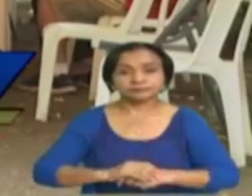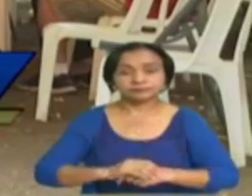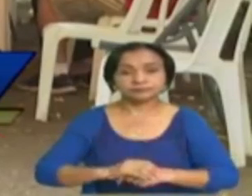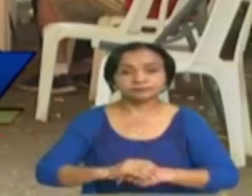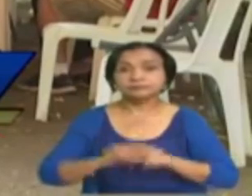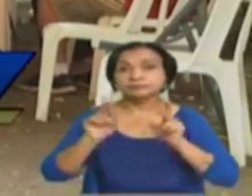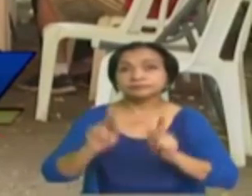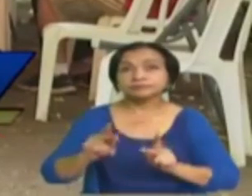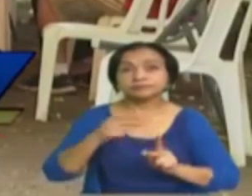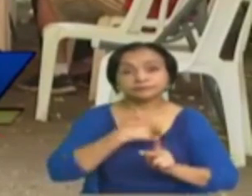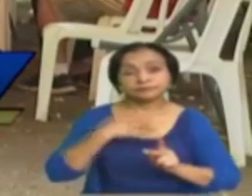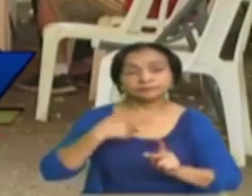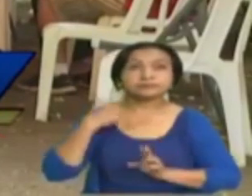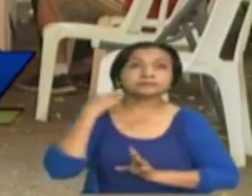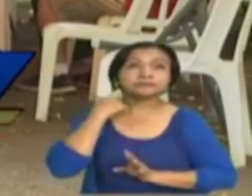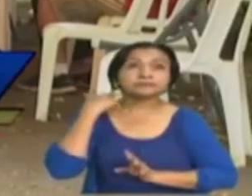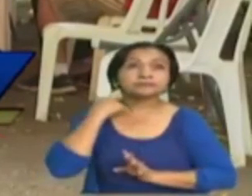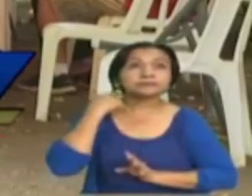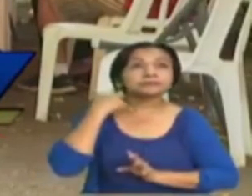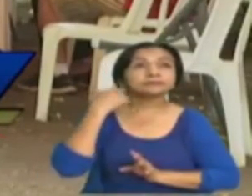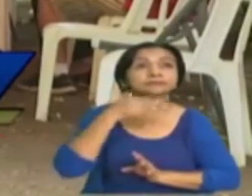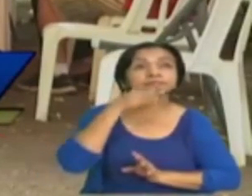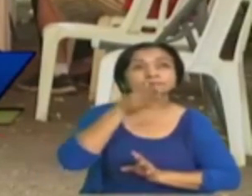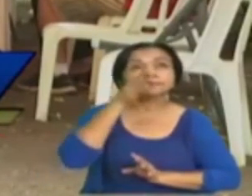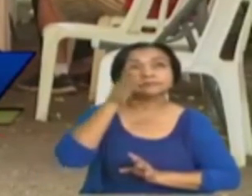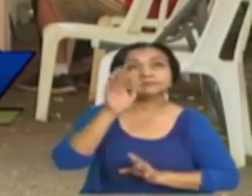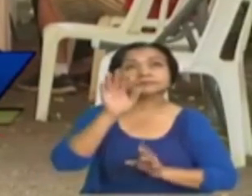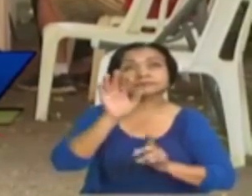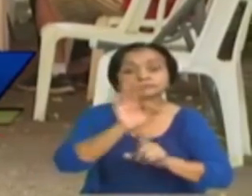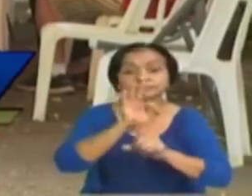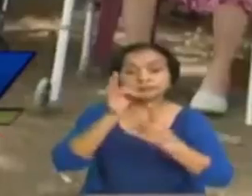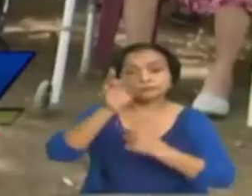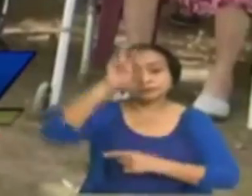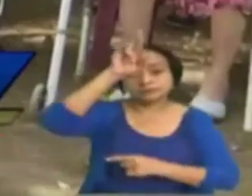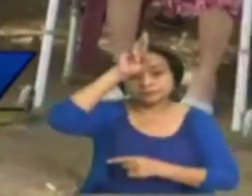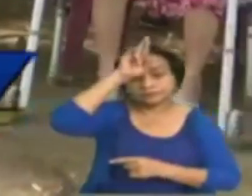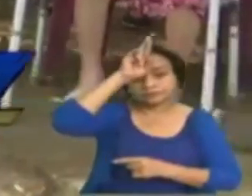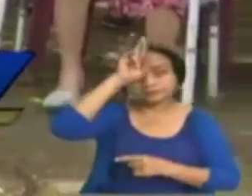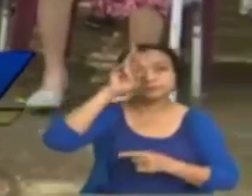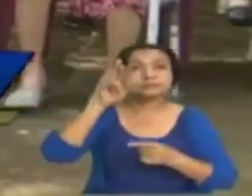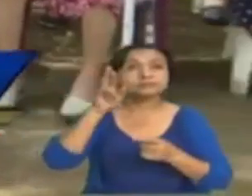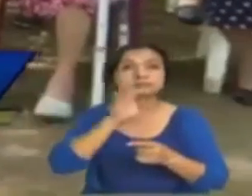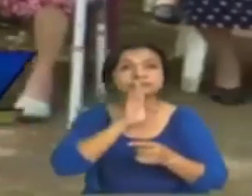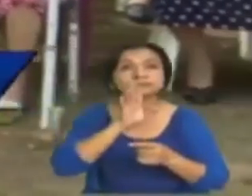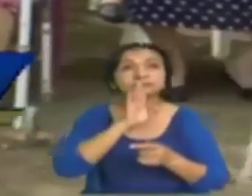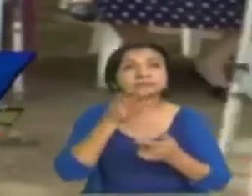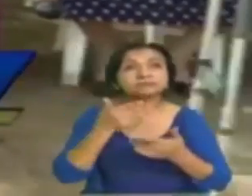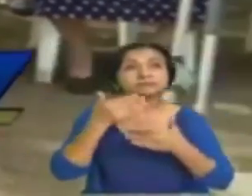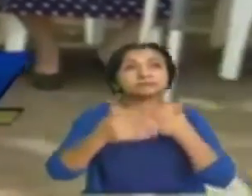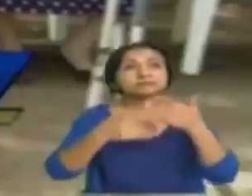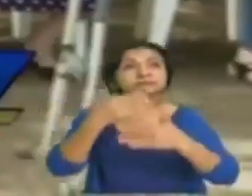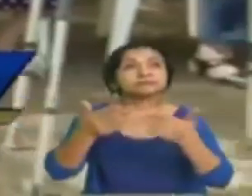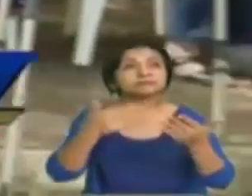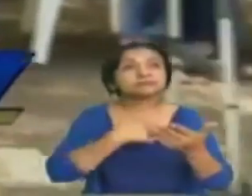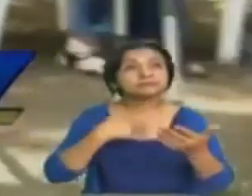Uneperla, ahí estamos. Y mañana en Celaya Central, en tanto hoy como mañana, en